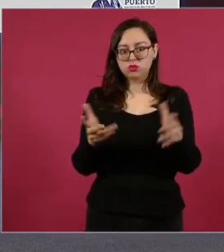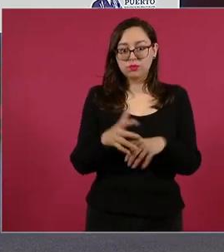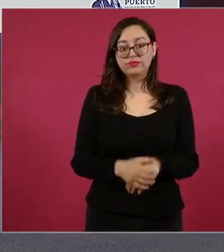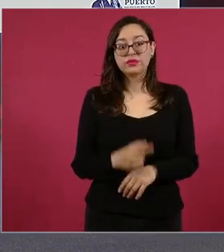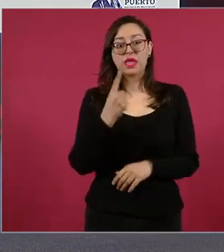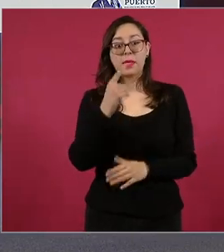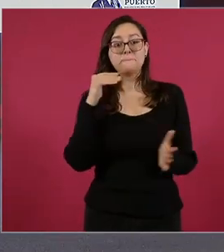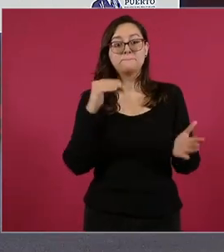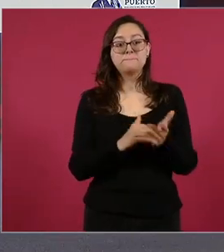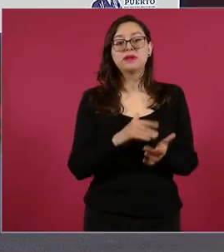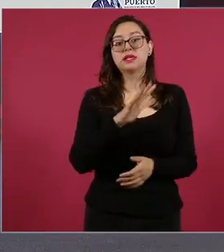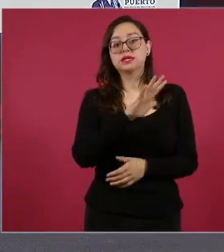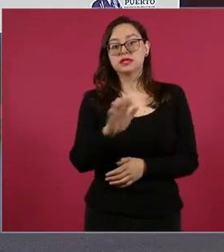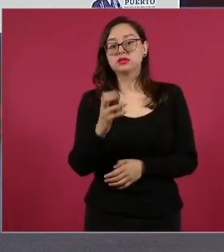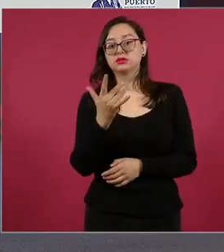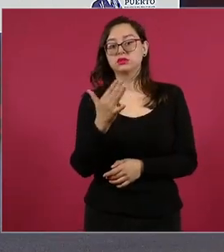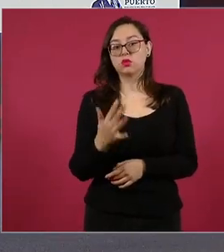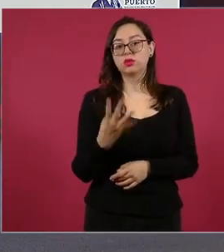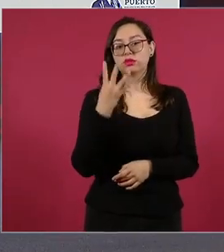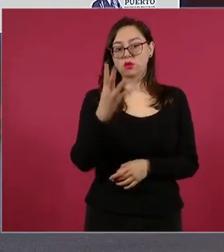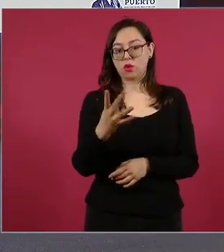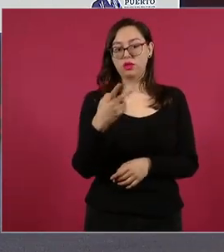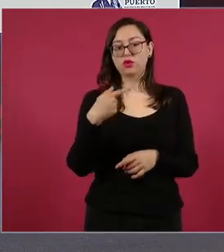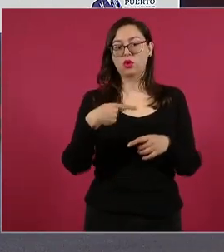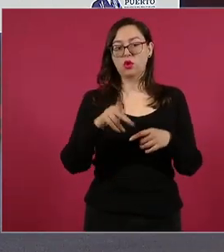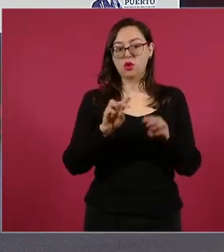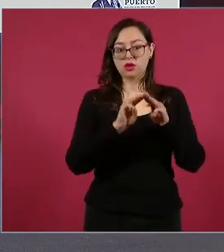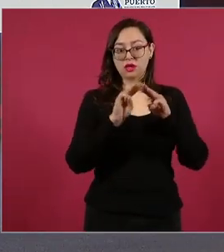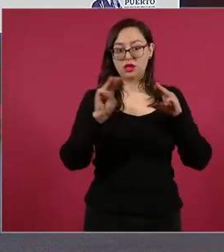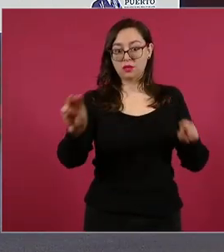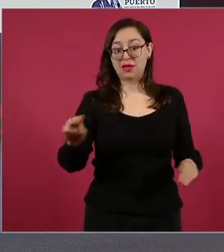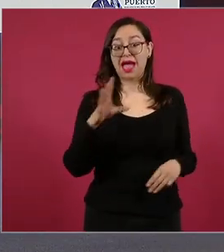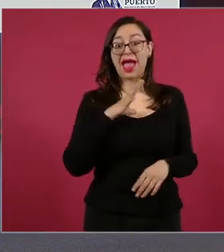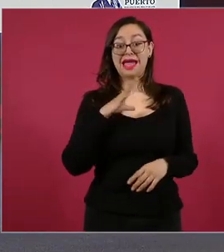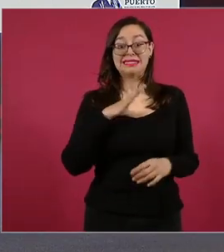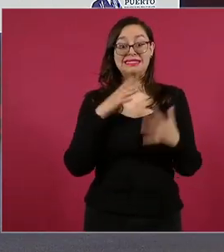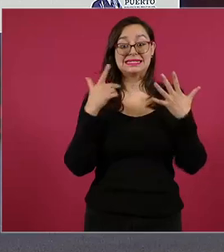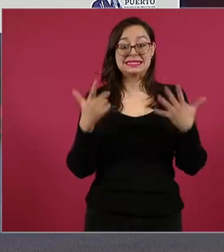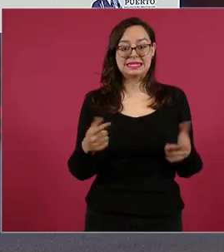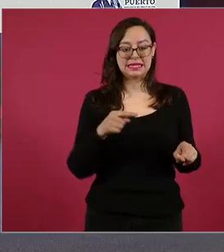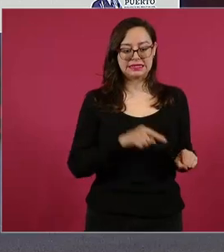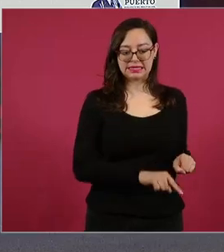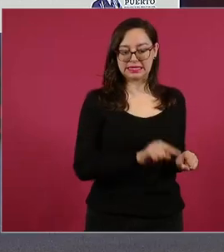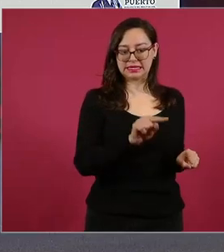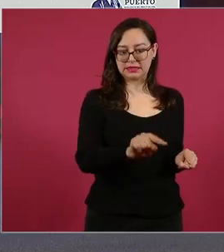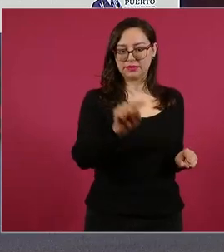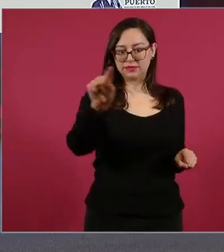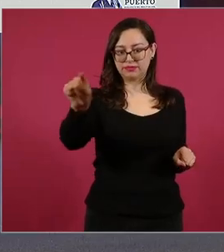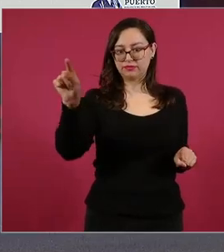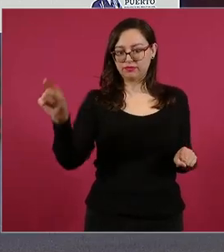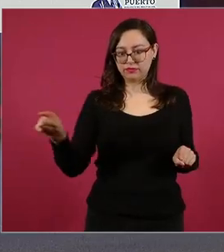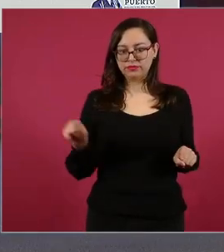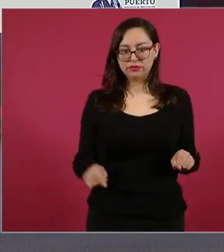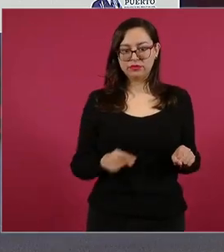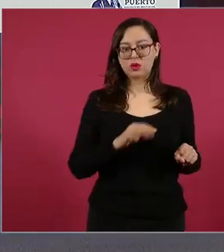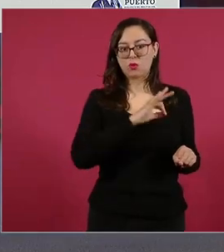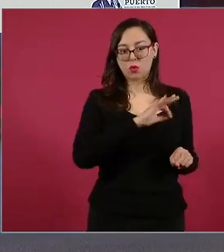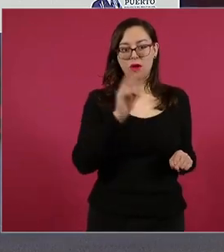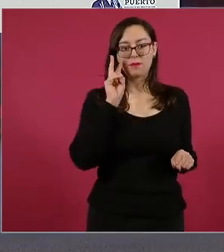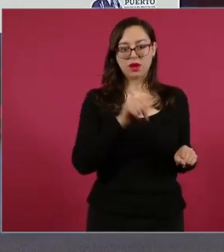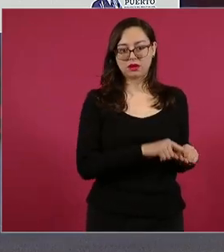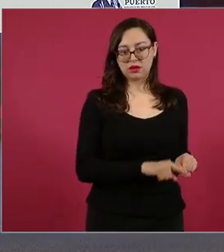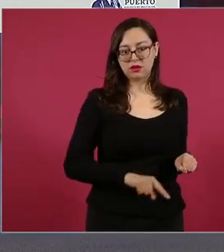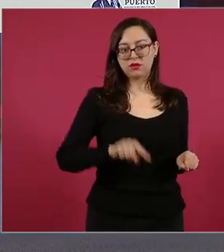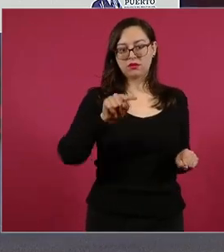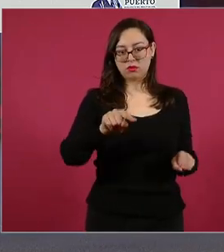fueron divididos en estos siete tramos que ustedes observan: el tramo 1, de Palenque a Escárcega, el tramo 2 de Escárcega